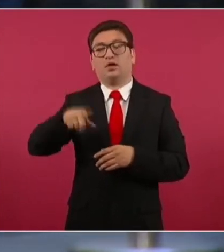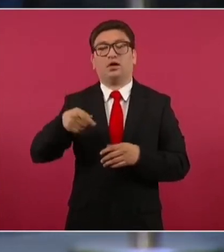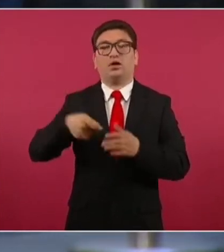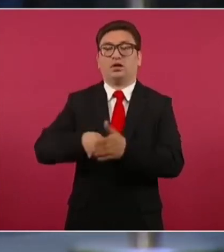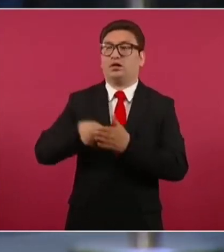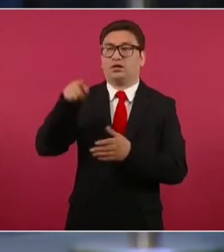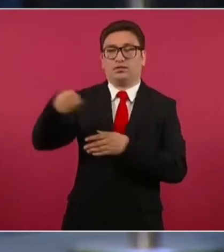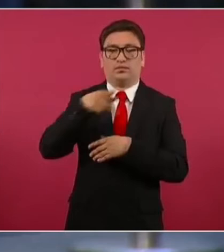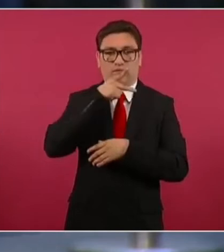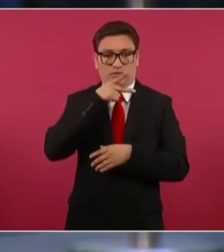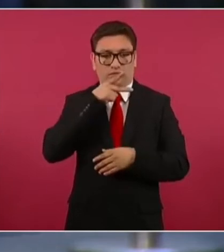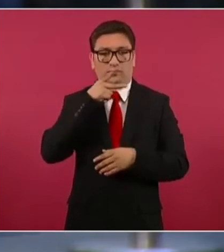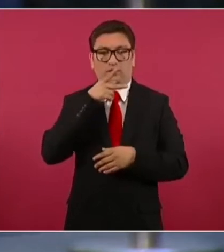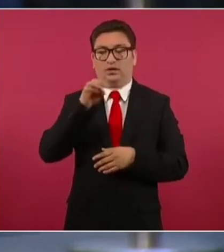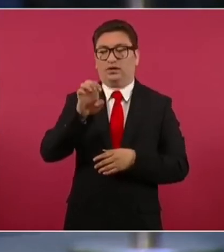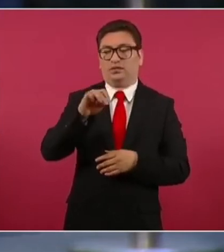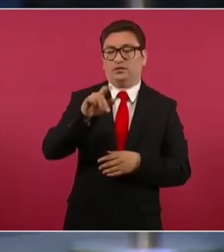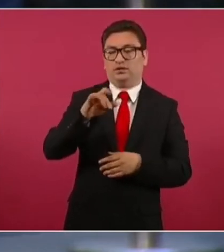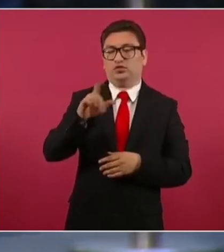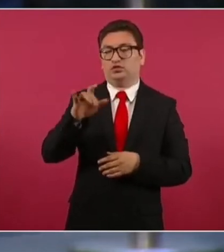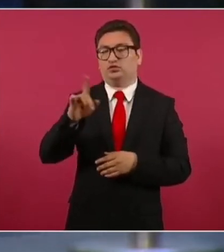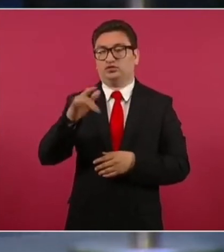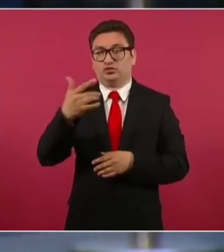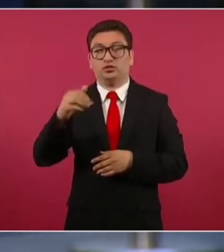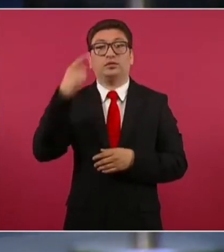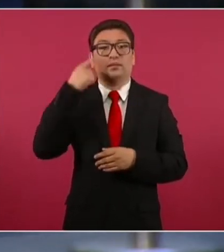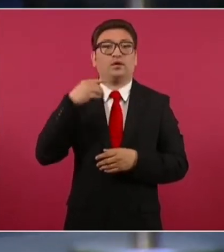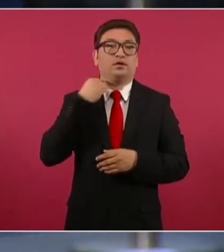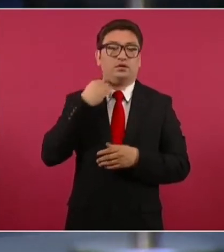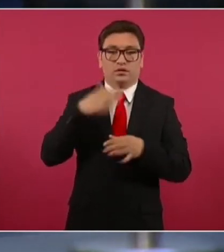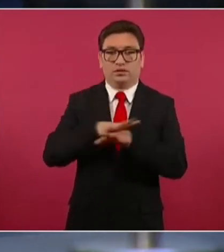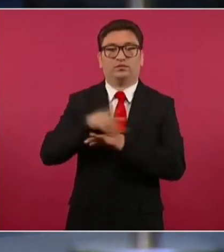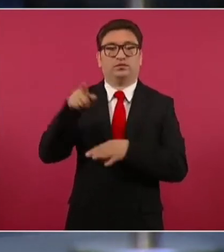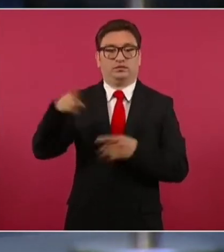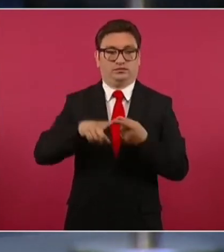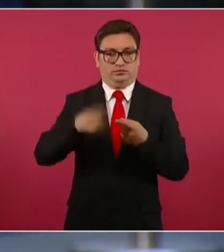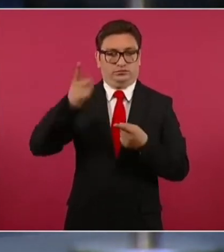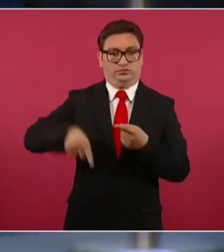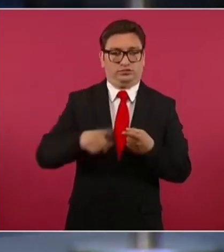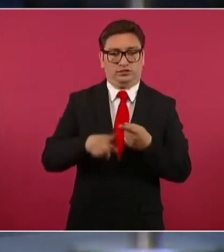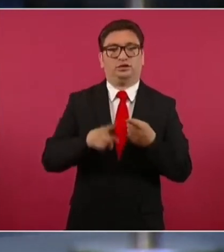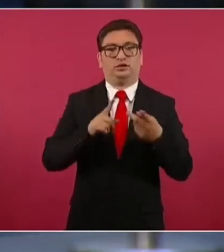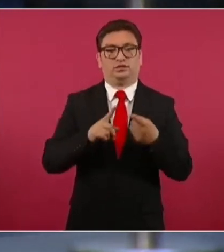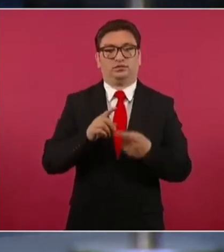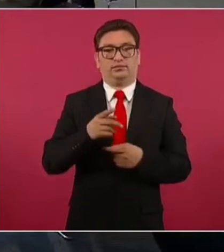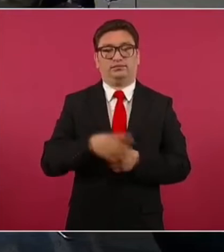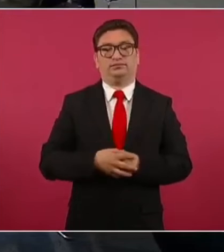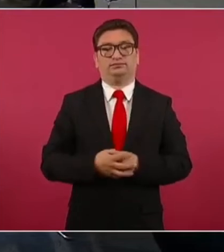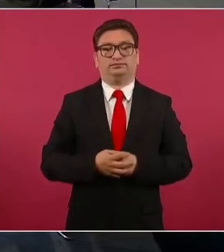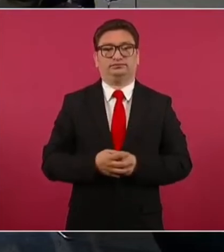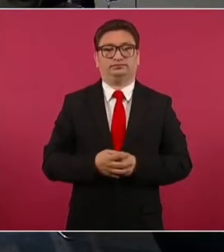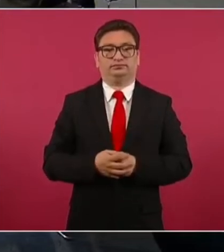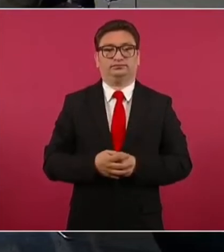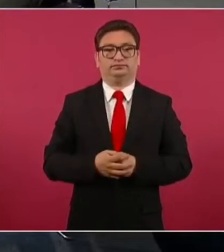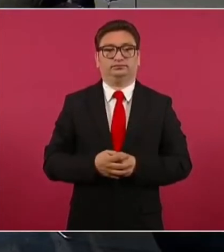al papá de Emilio Lozoya a cambiar de defensor de inicio. Señor presidente, muchísimas gracias.